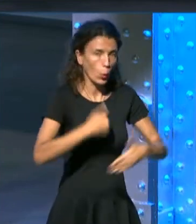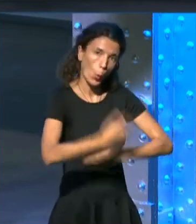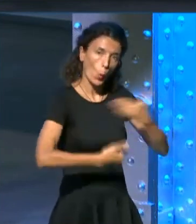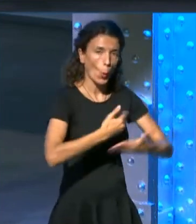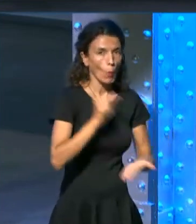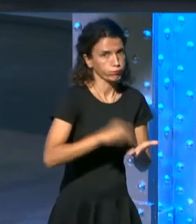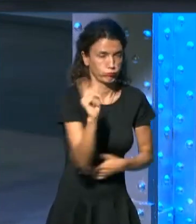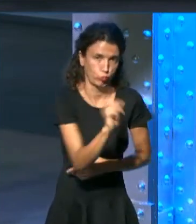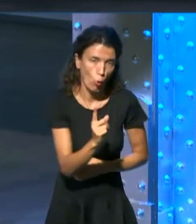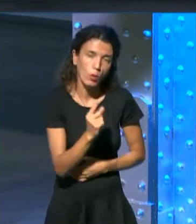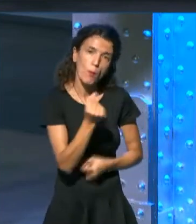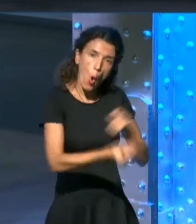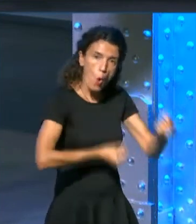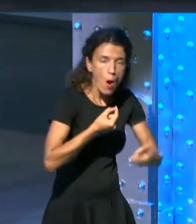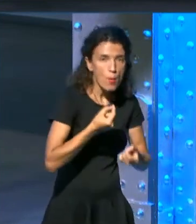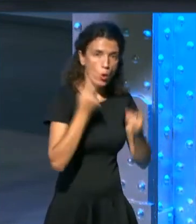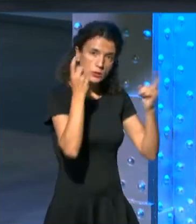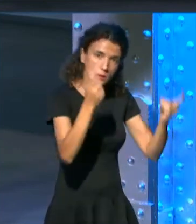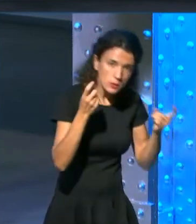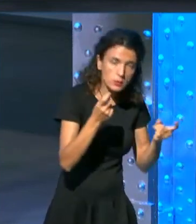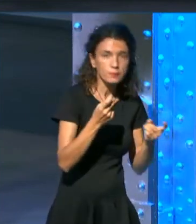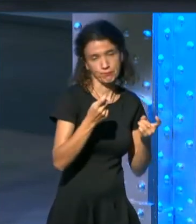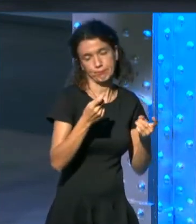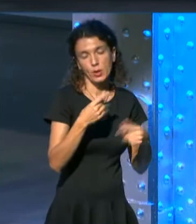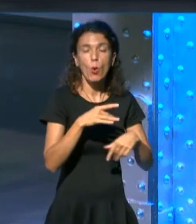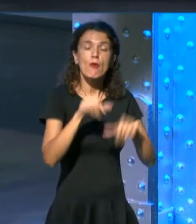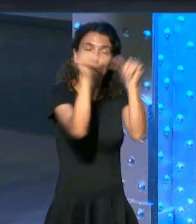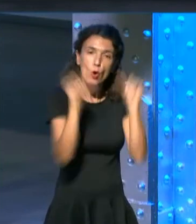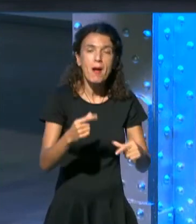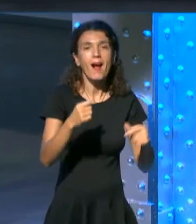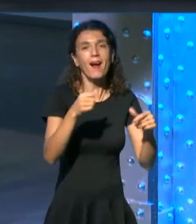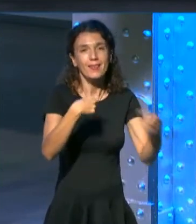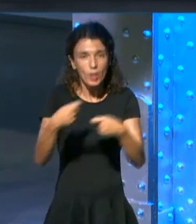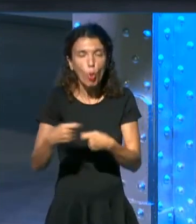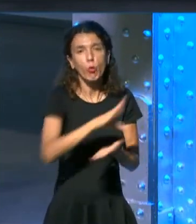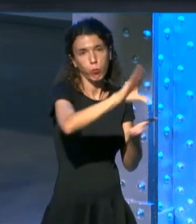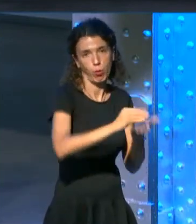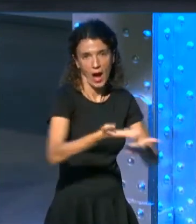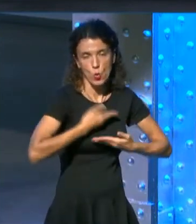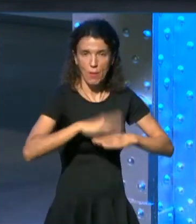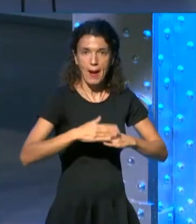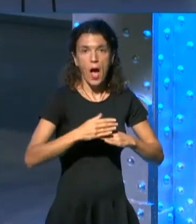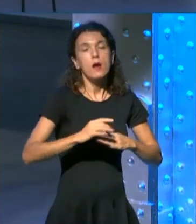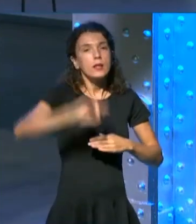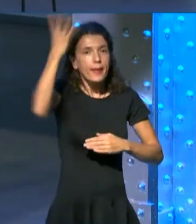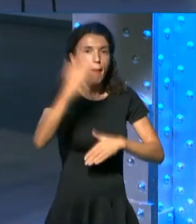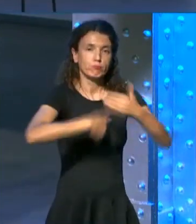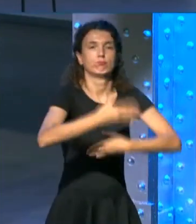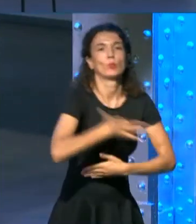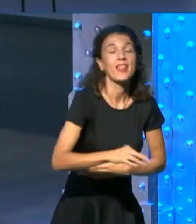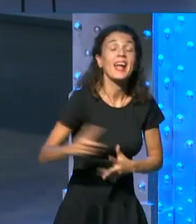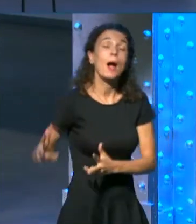inmediato, y se ayuda mucho con estos lienzos de modelo de negocio. Si quieres saber más, el capítulo